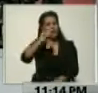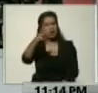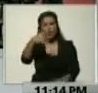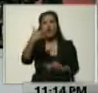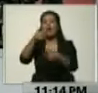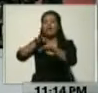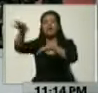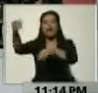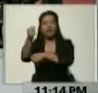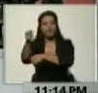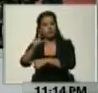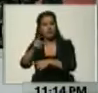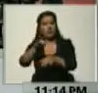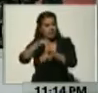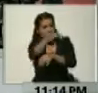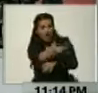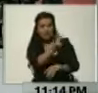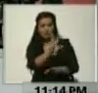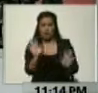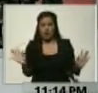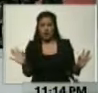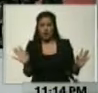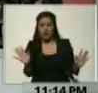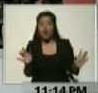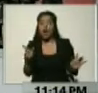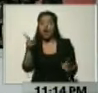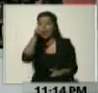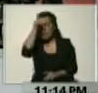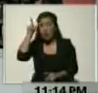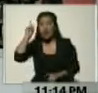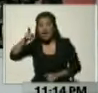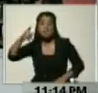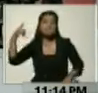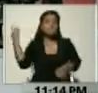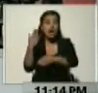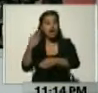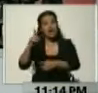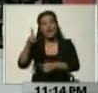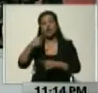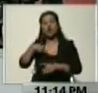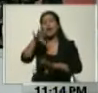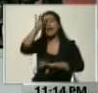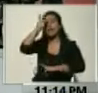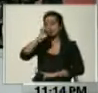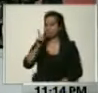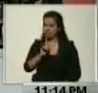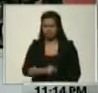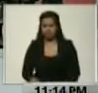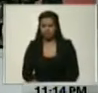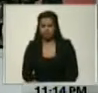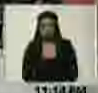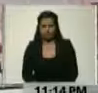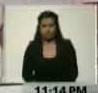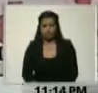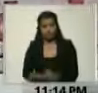impunidad, dejad en paz a Venezuela, López es el verdugo, no es una víctima.